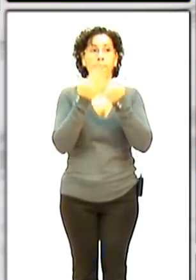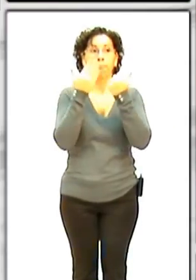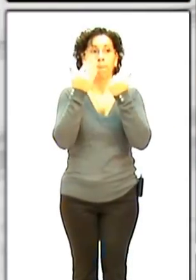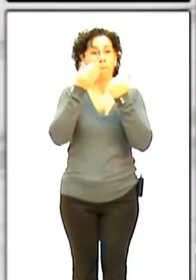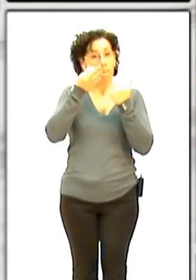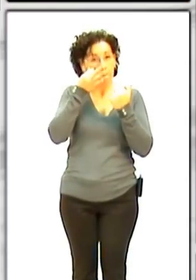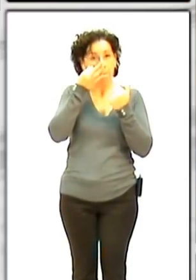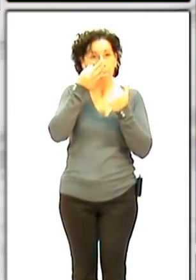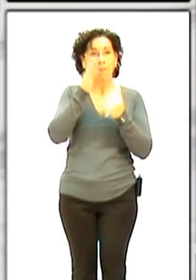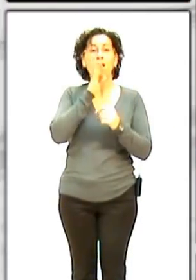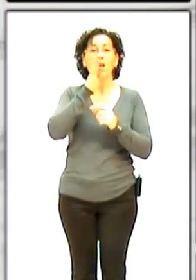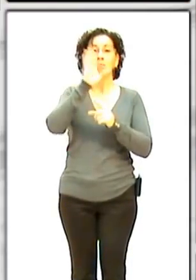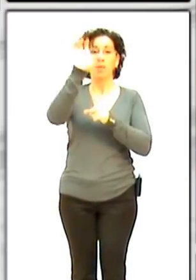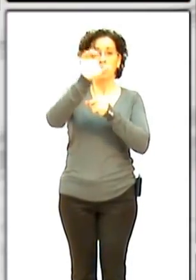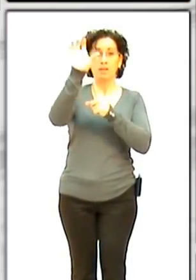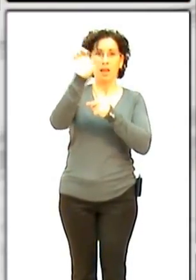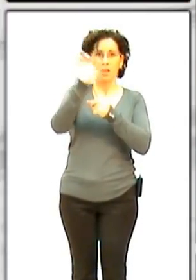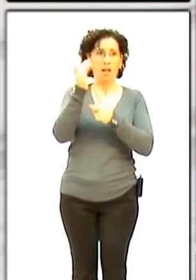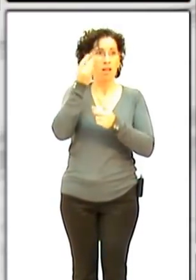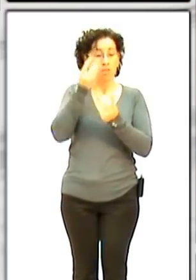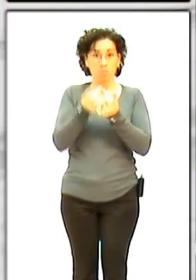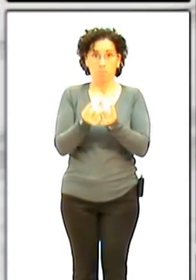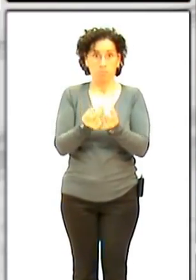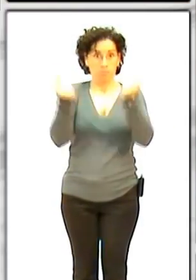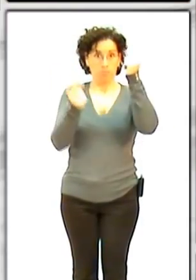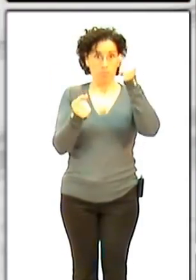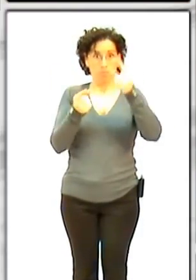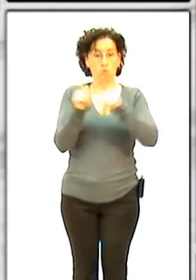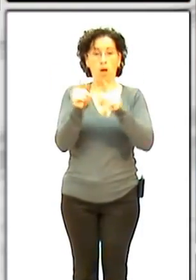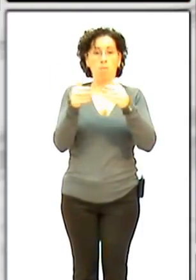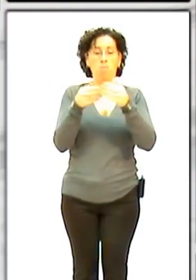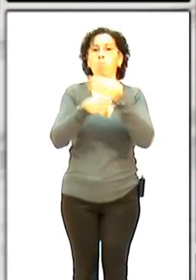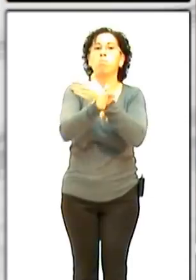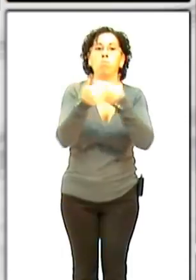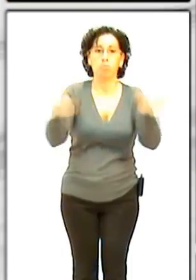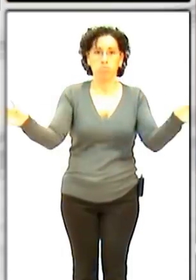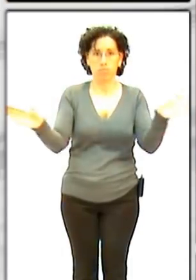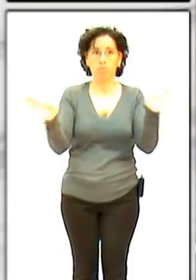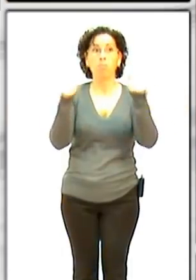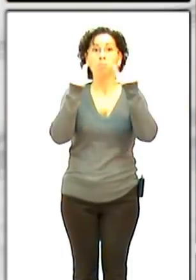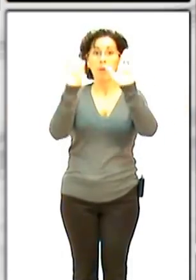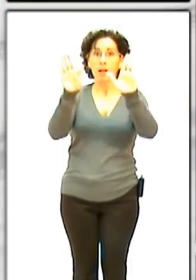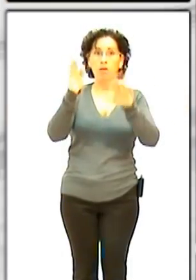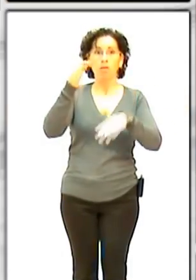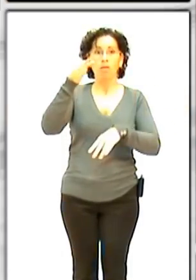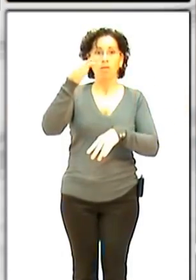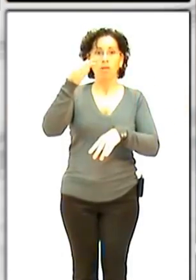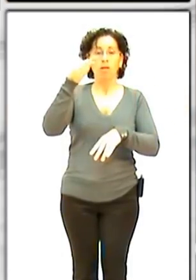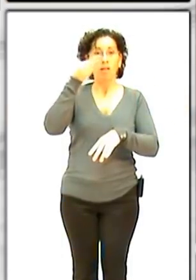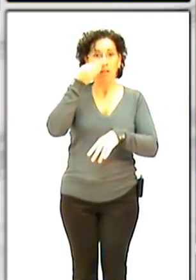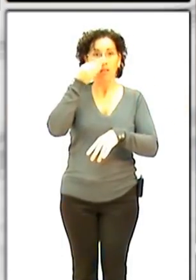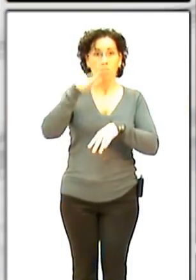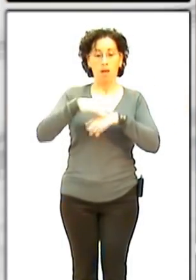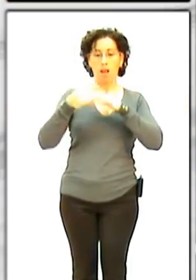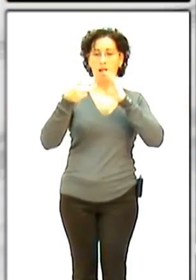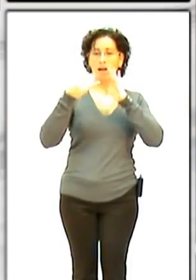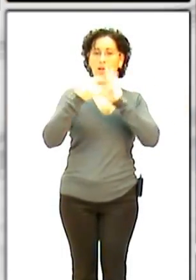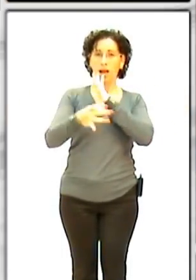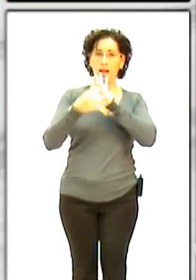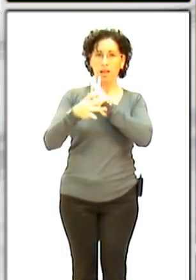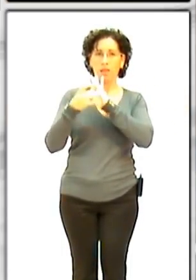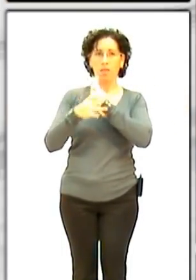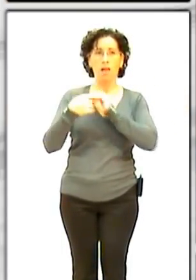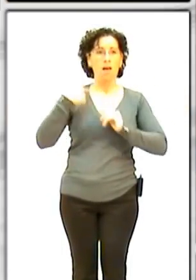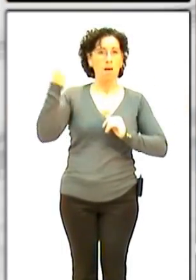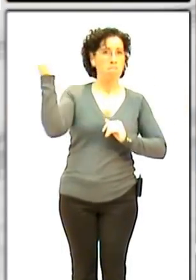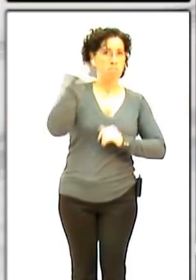esta señal de distorsión haya desaparecido, para disponer de una calidad de posición como